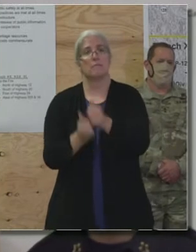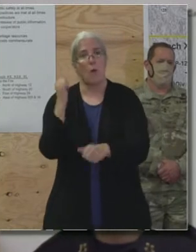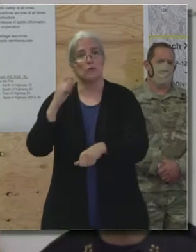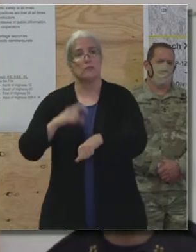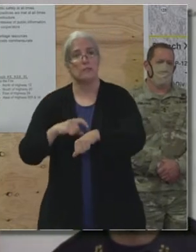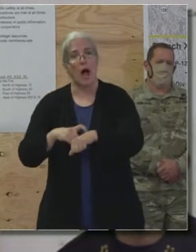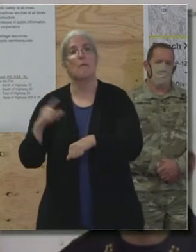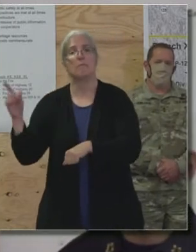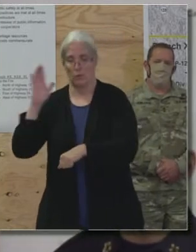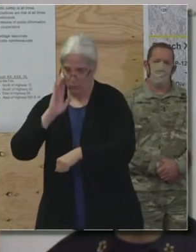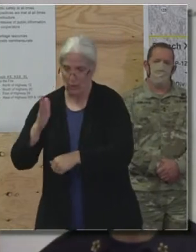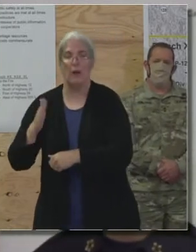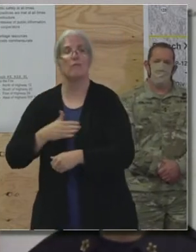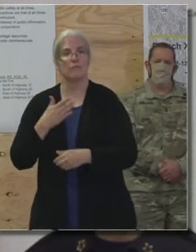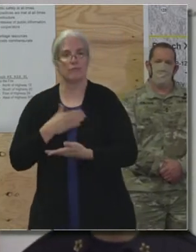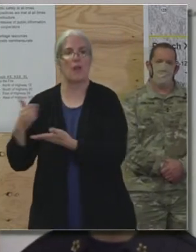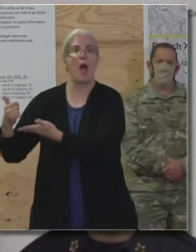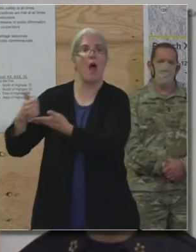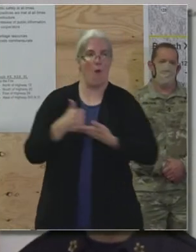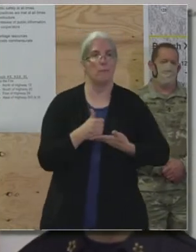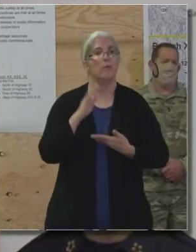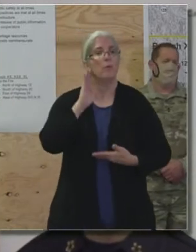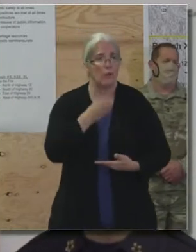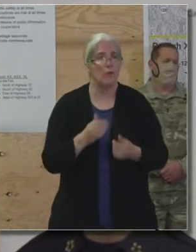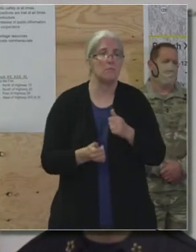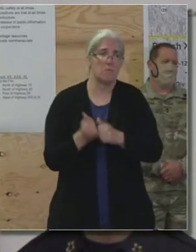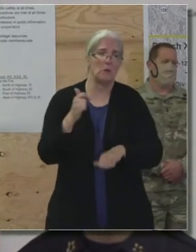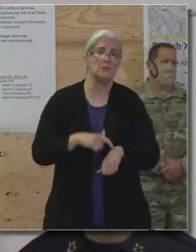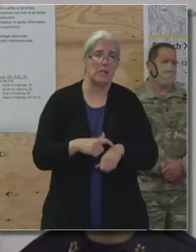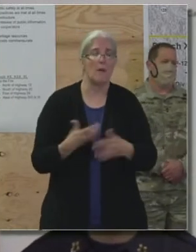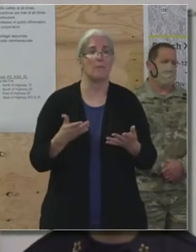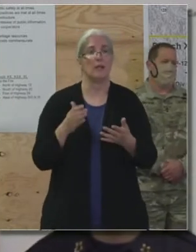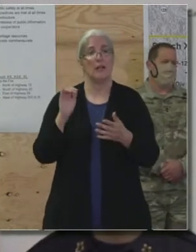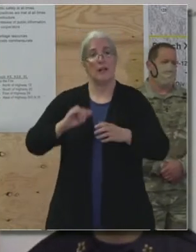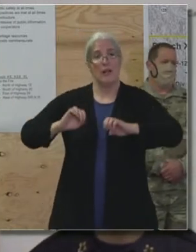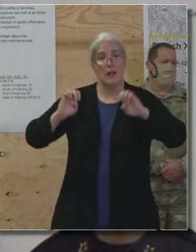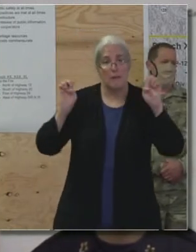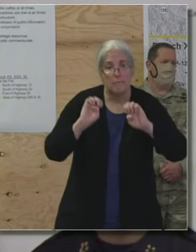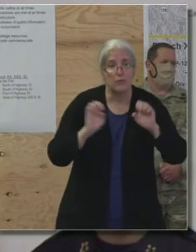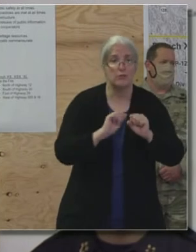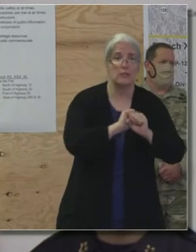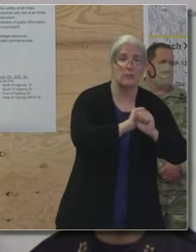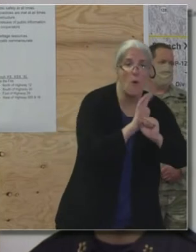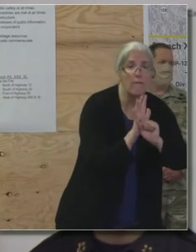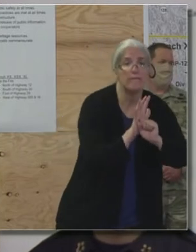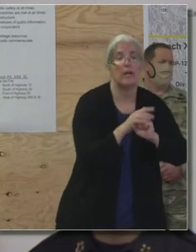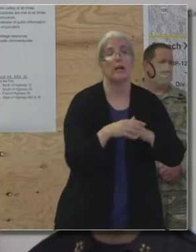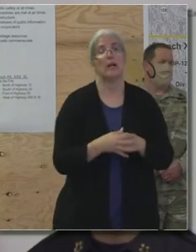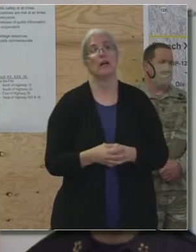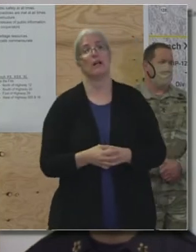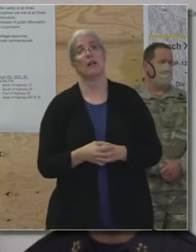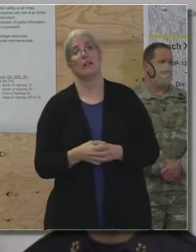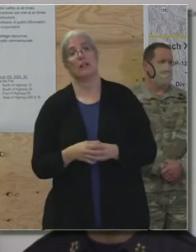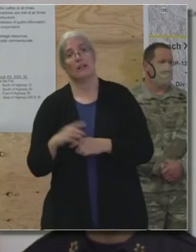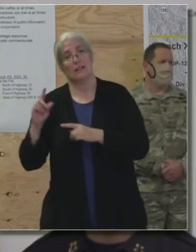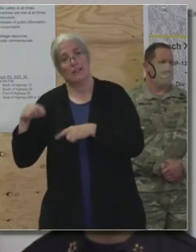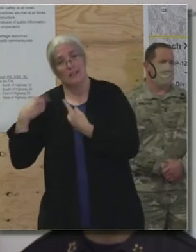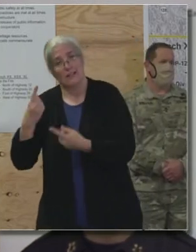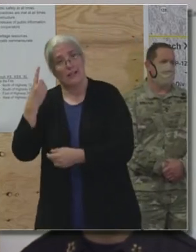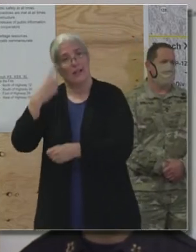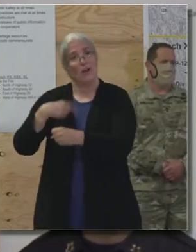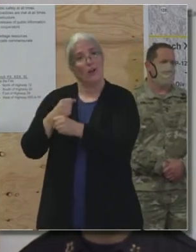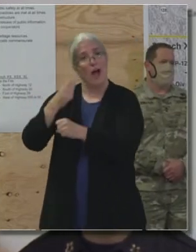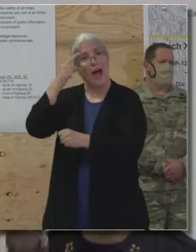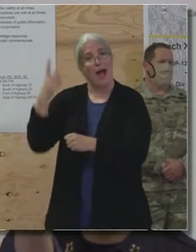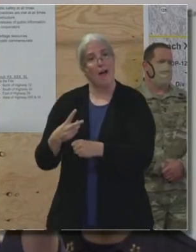abordando las necesidades de emergencia del estado a través de cover y en el último año y medio por lo menos que yo he sido